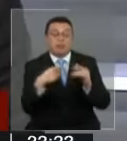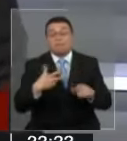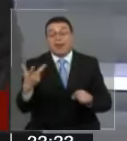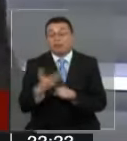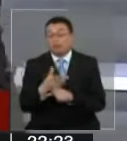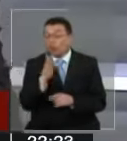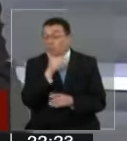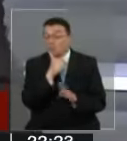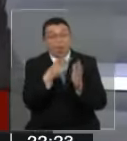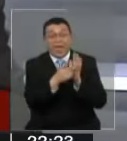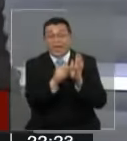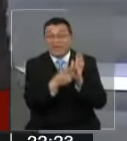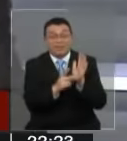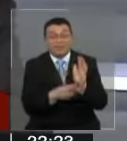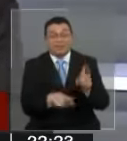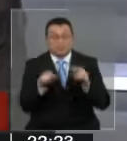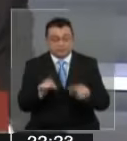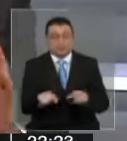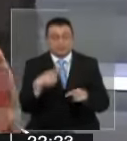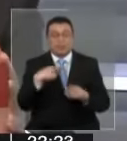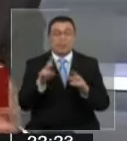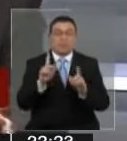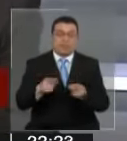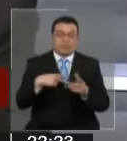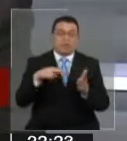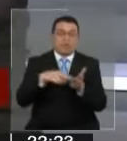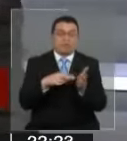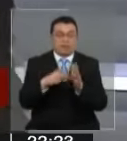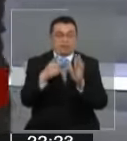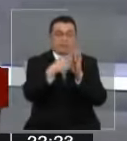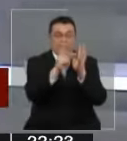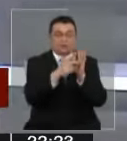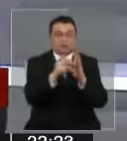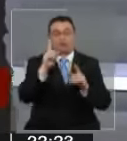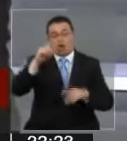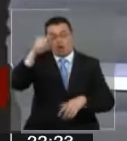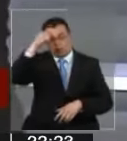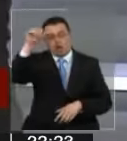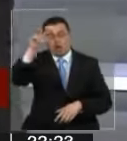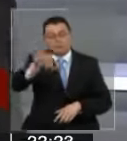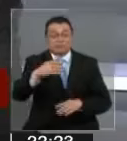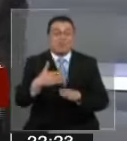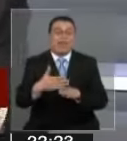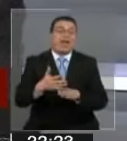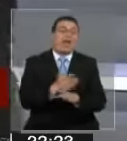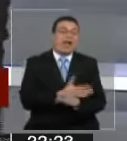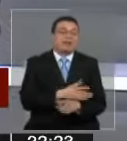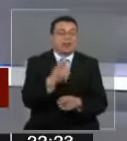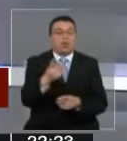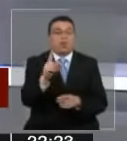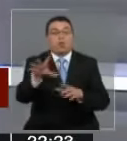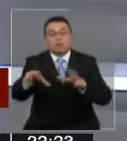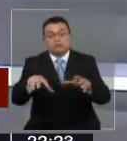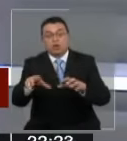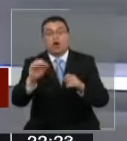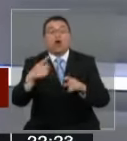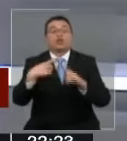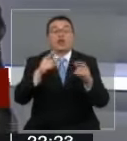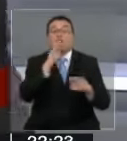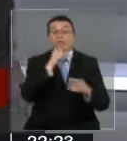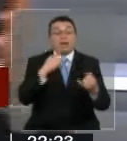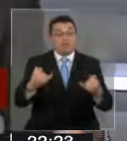tengamos. Bueno, yo creo que por lo mismo debemos esperar a que salga ese diagnóstico y no condenar, ¿no es cierto?, de antemano a un actor u otro actor, porque no tenemos la